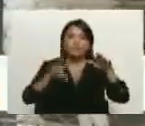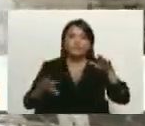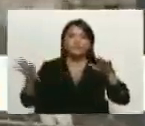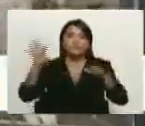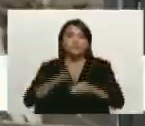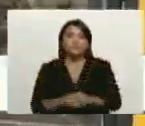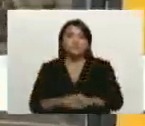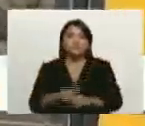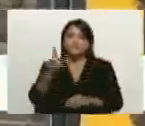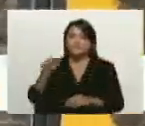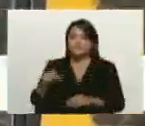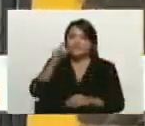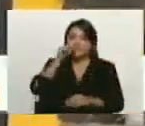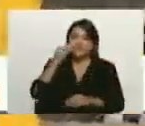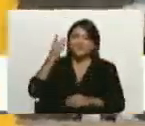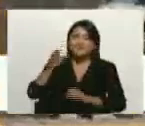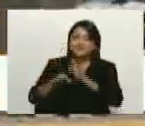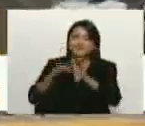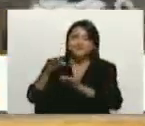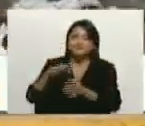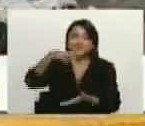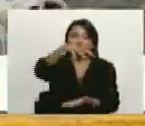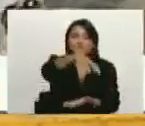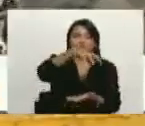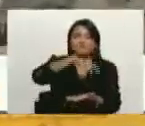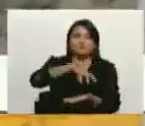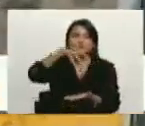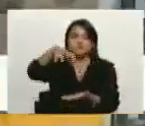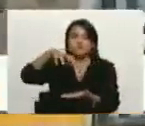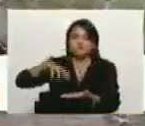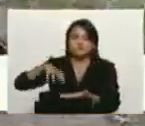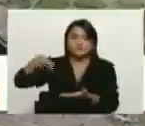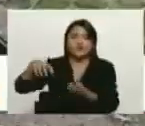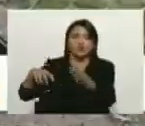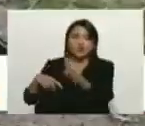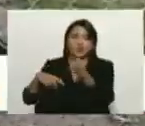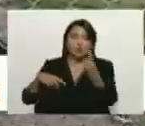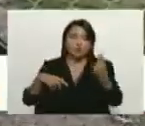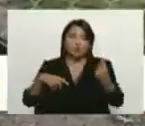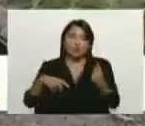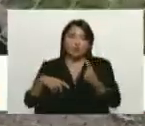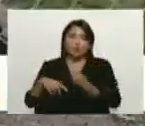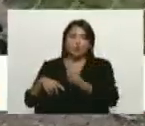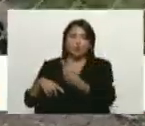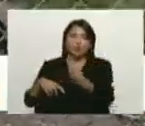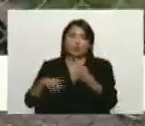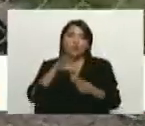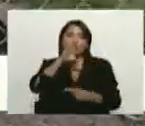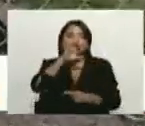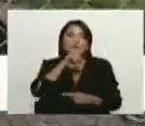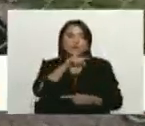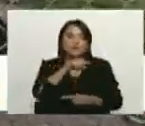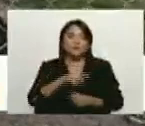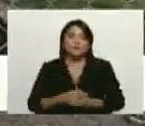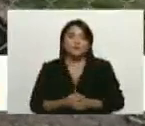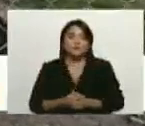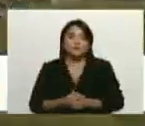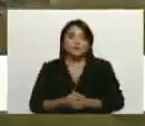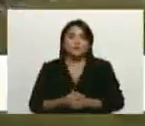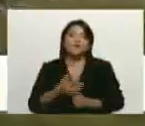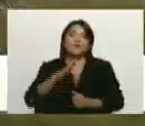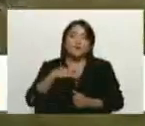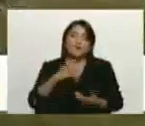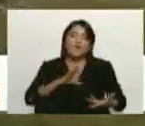Albarrán explicó que en cada estado existe un ejemplar de esta raza, por lo que precisó que esta especie puede